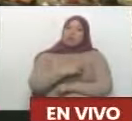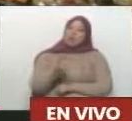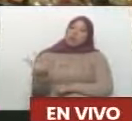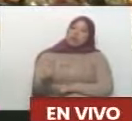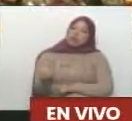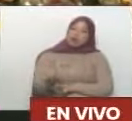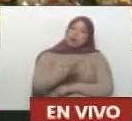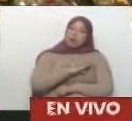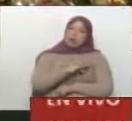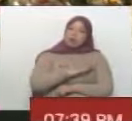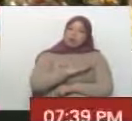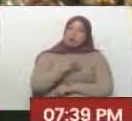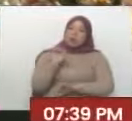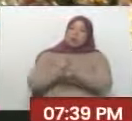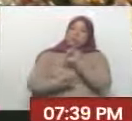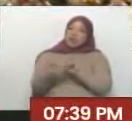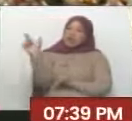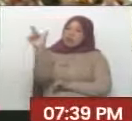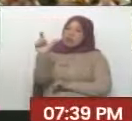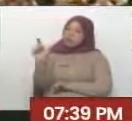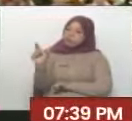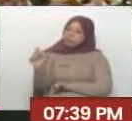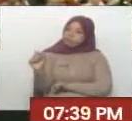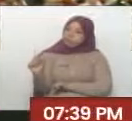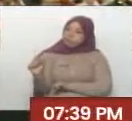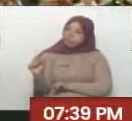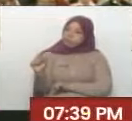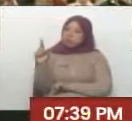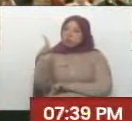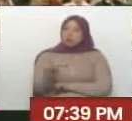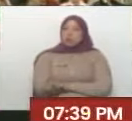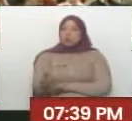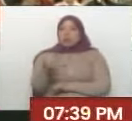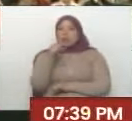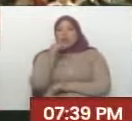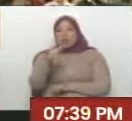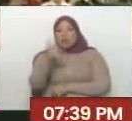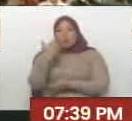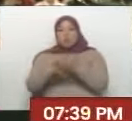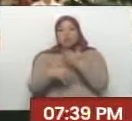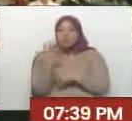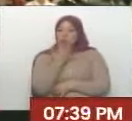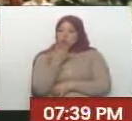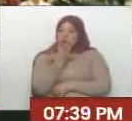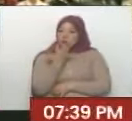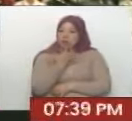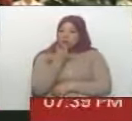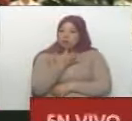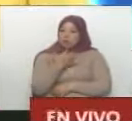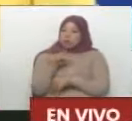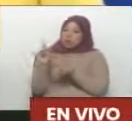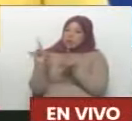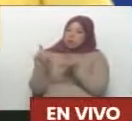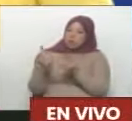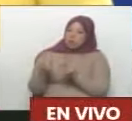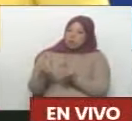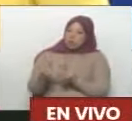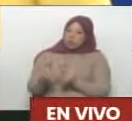defenderlo. Por cierto, para esos días salió un meme muy gracioso que era, mira las pruebas que lleva Maduro, la